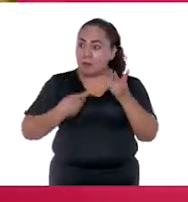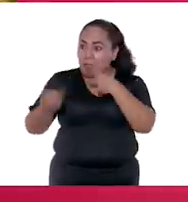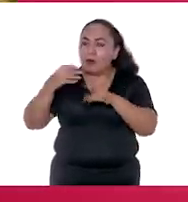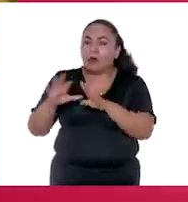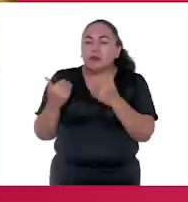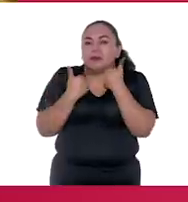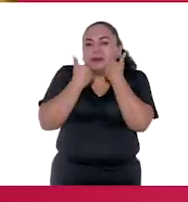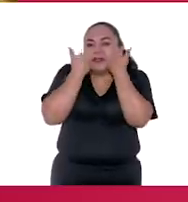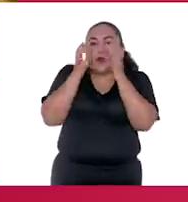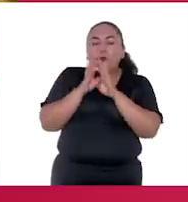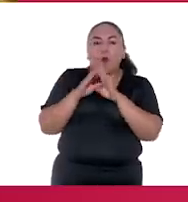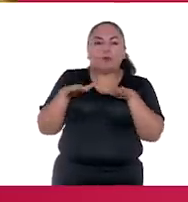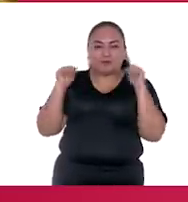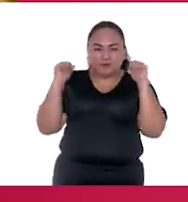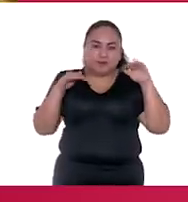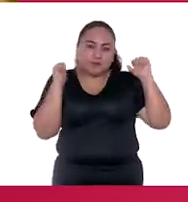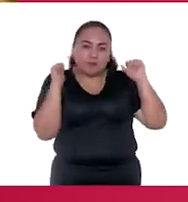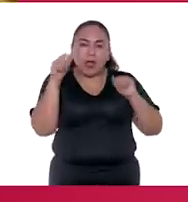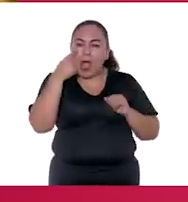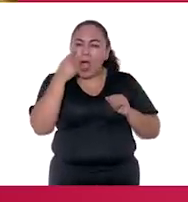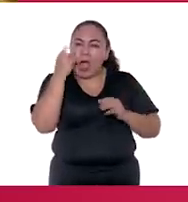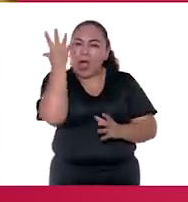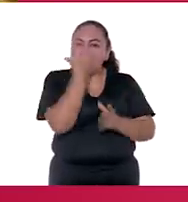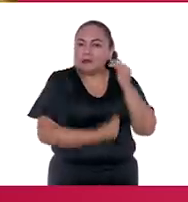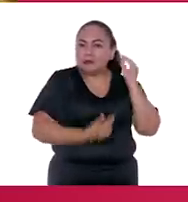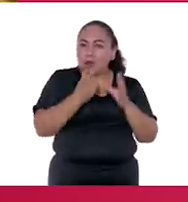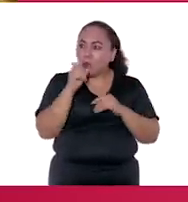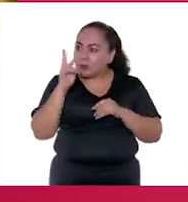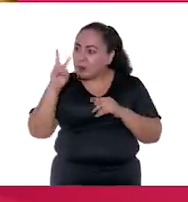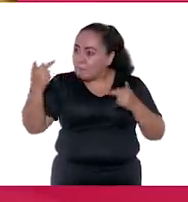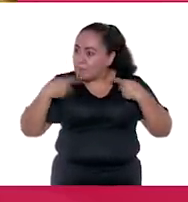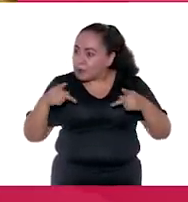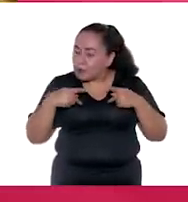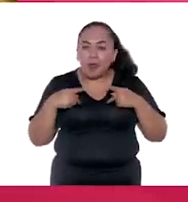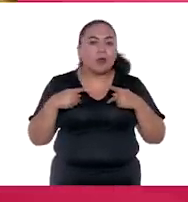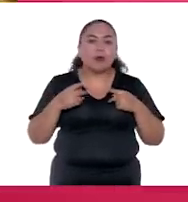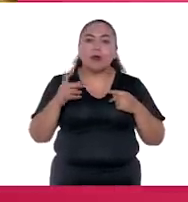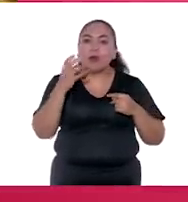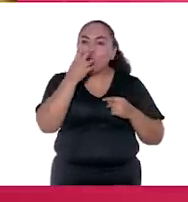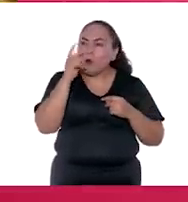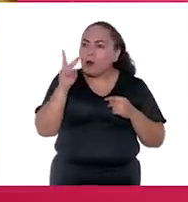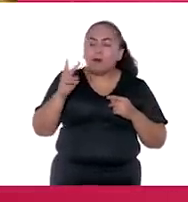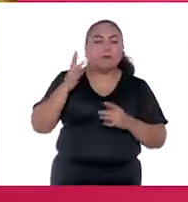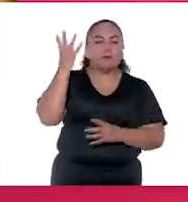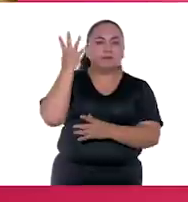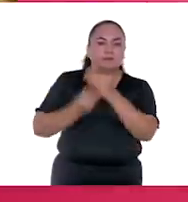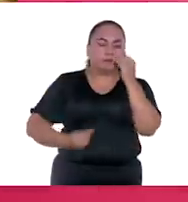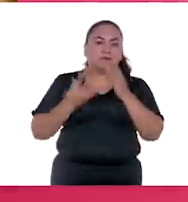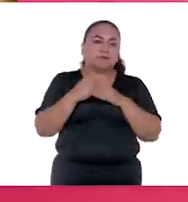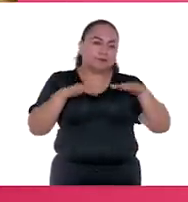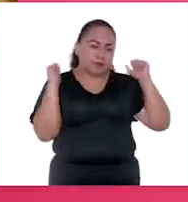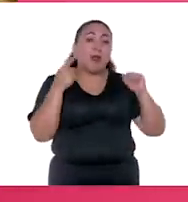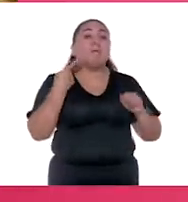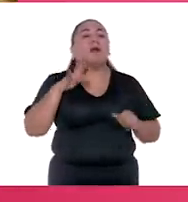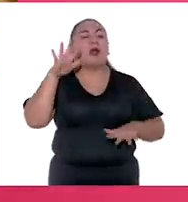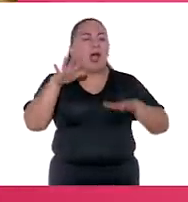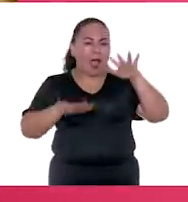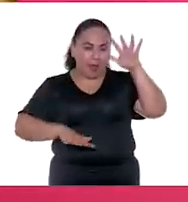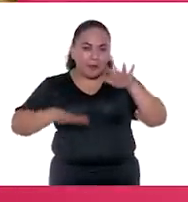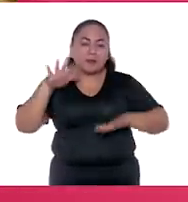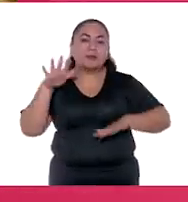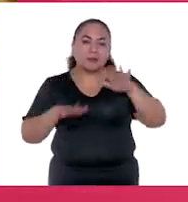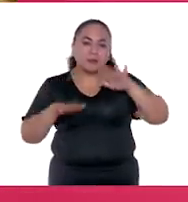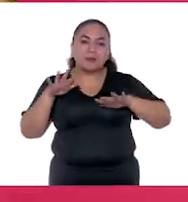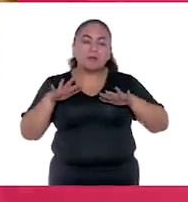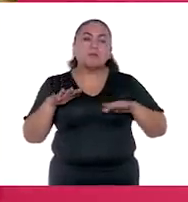humana. Normalmente huyen cuando ven a un ser humano dentro de su territorio. Sin embargo, hay ocasiones en